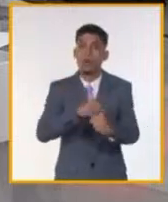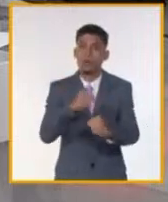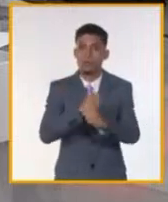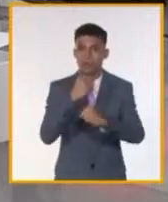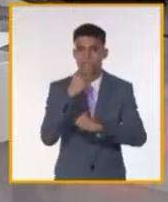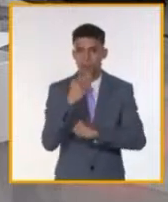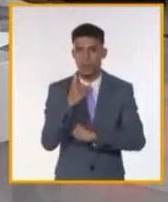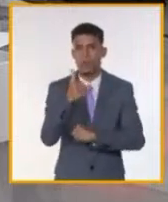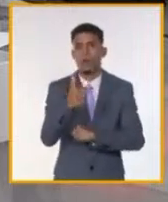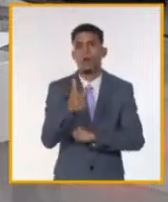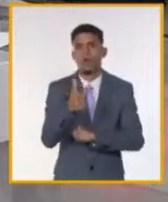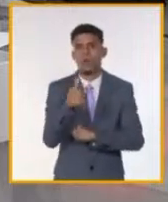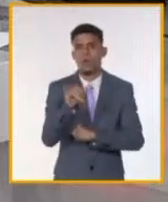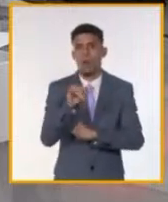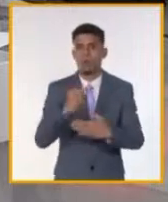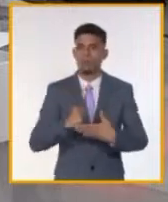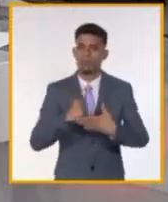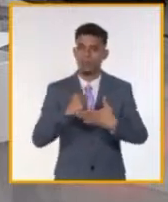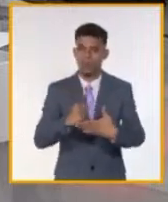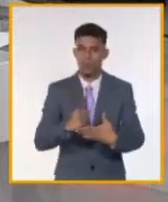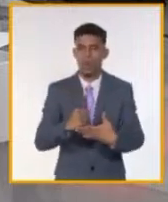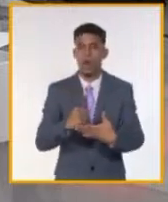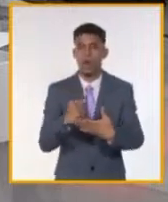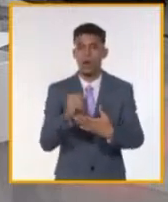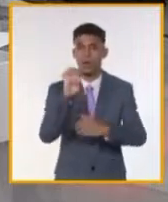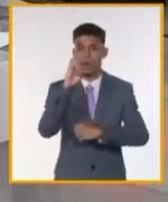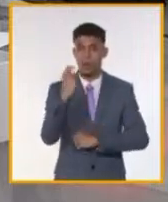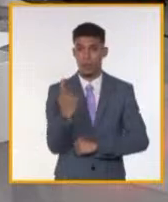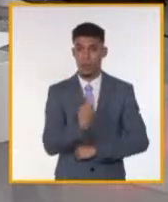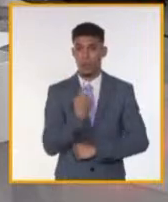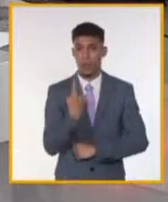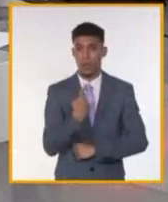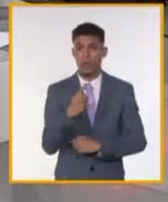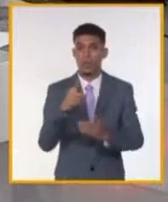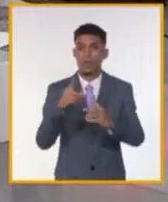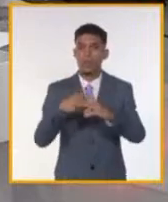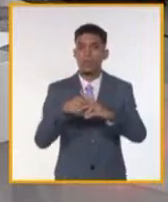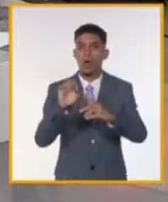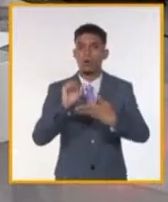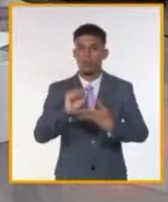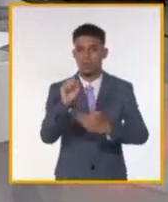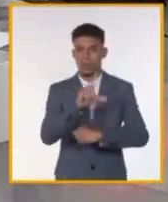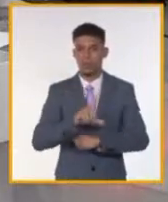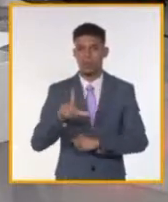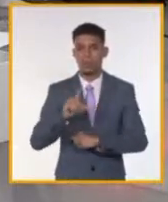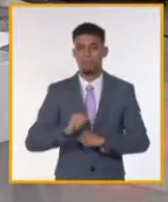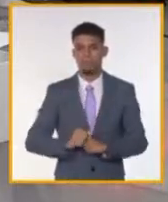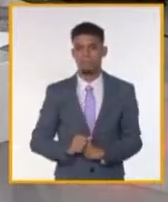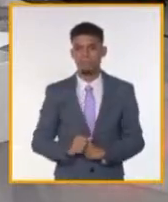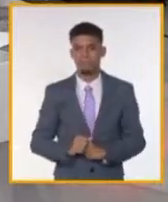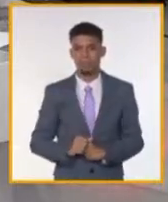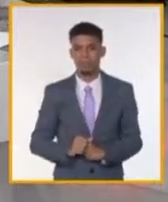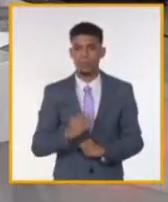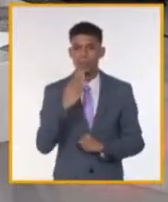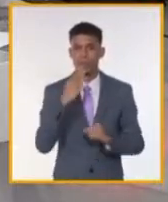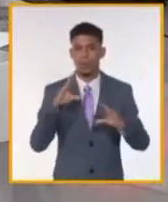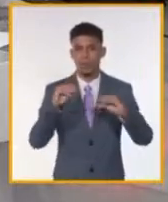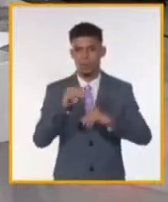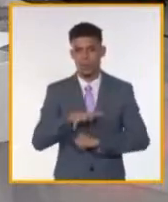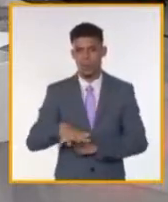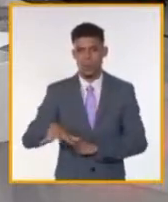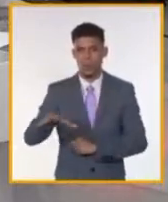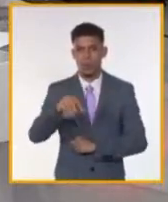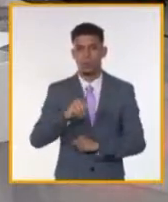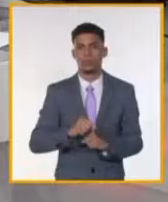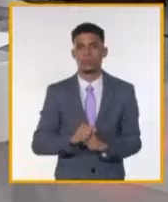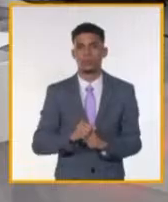más extensivo en nuestra economía y en los servicios sociales del país? Bueno, Randy, darte las buenas noches